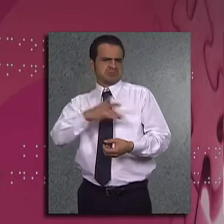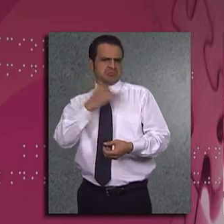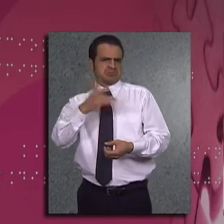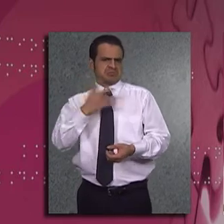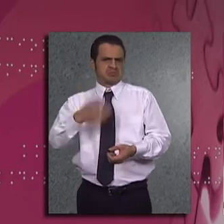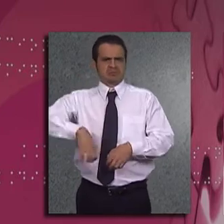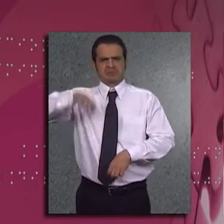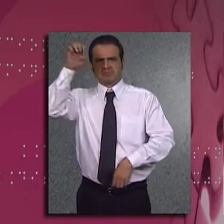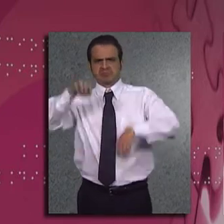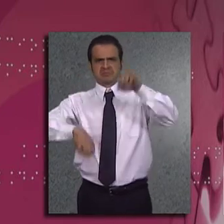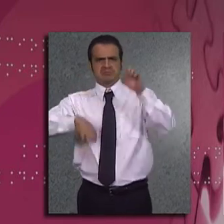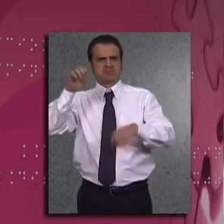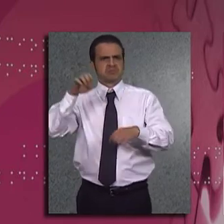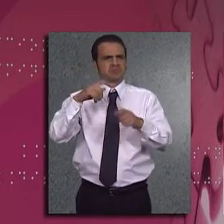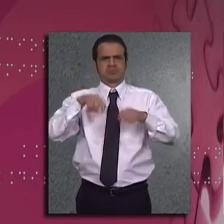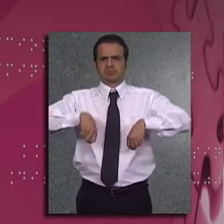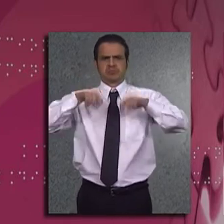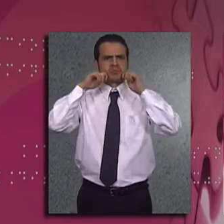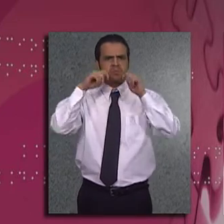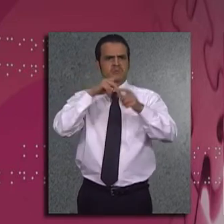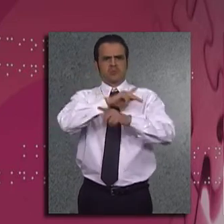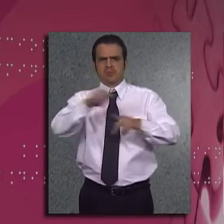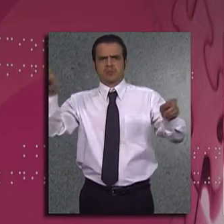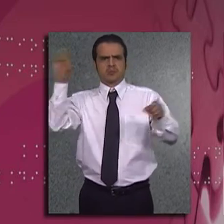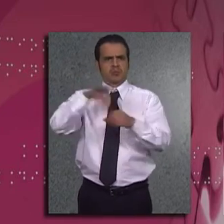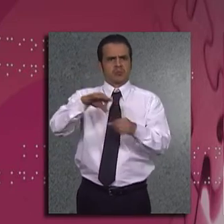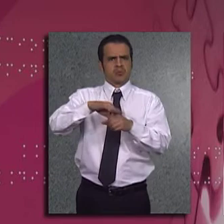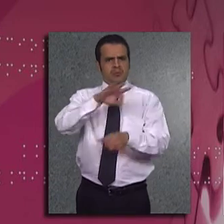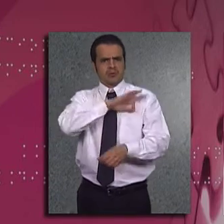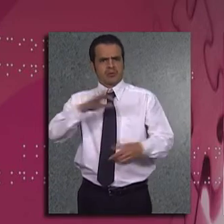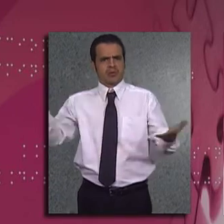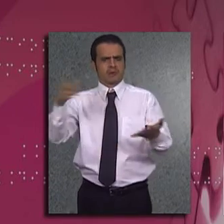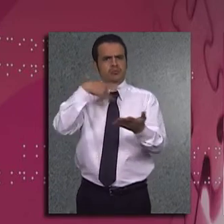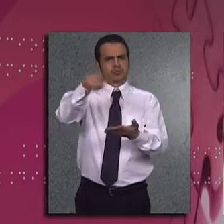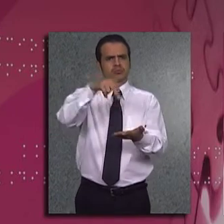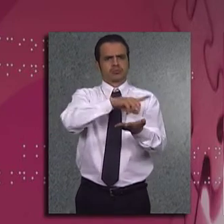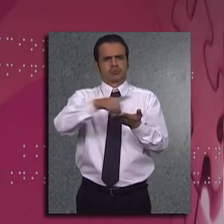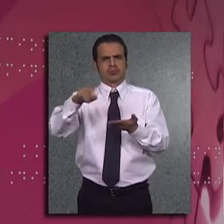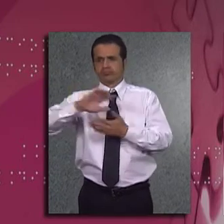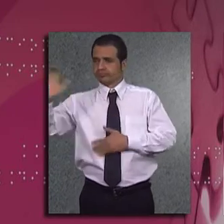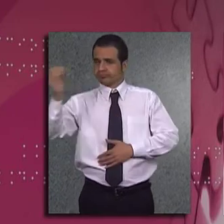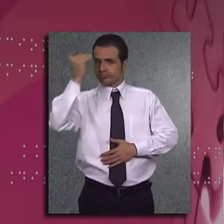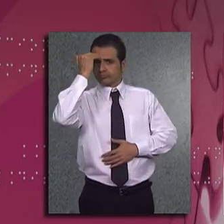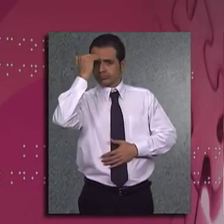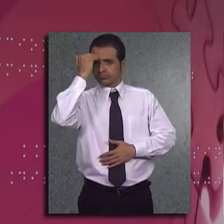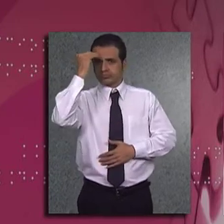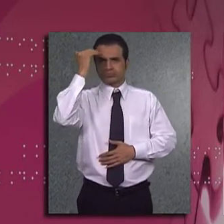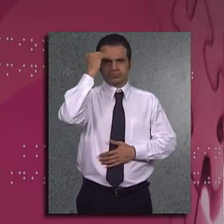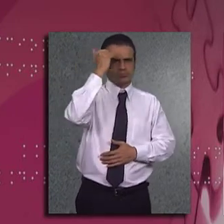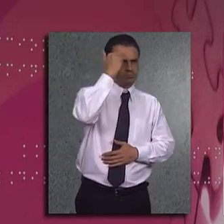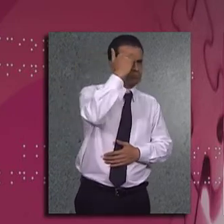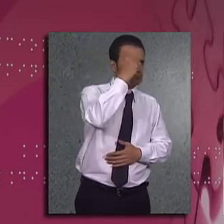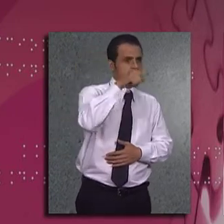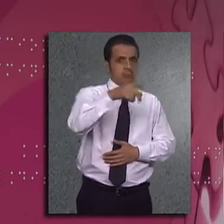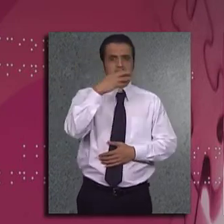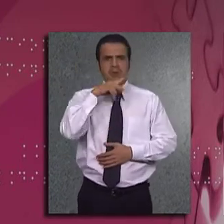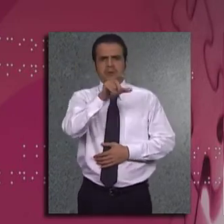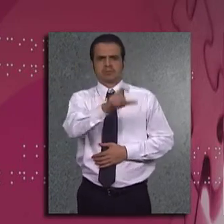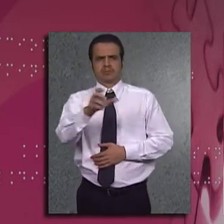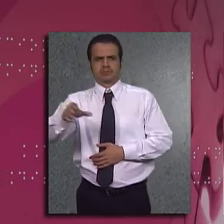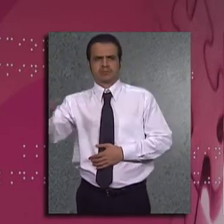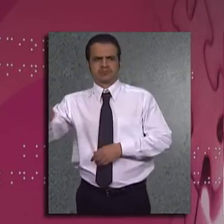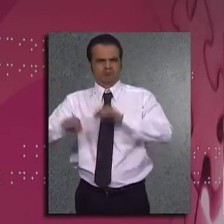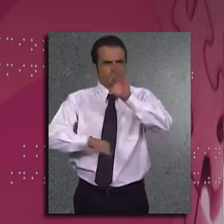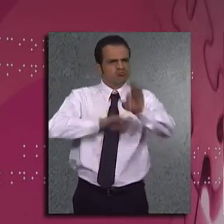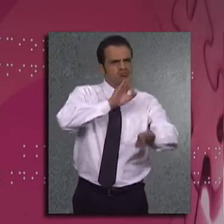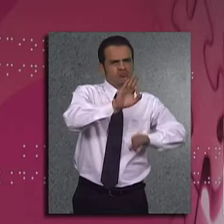o discapacidad puedan votar en este proceso electoral que conozcan sus derechos y en cada caso específico el trato